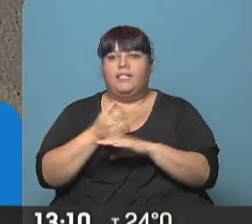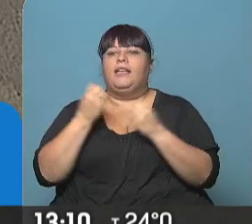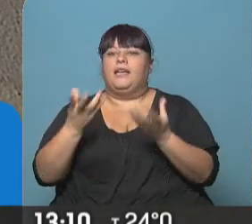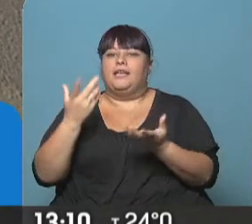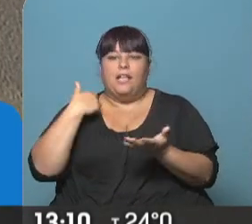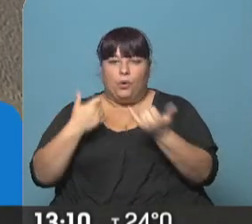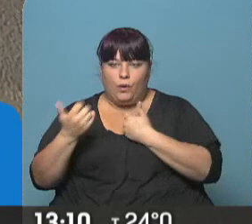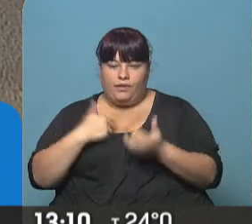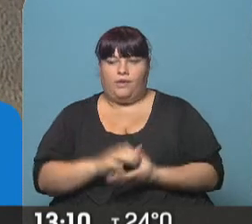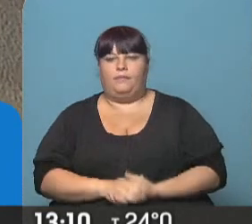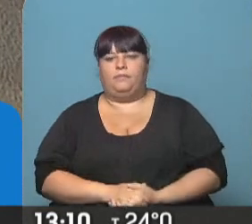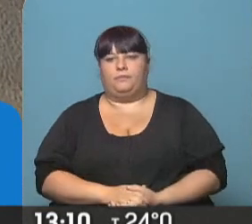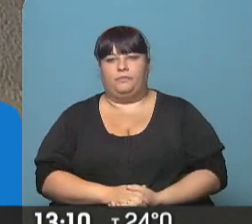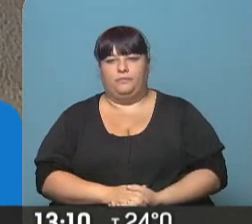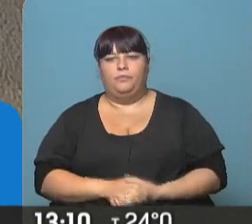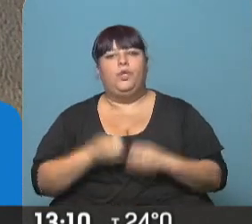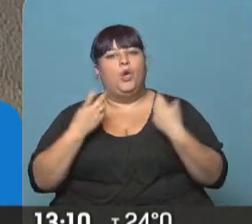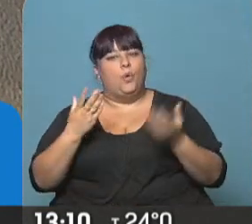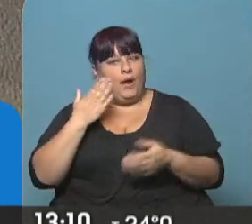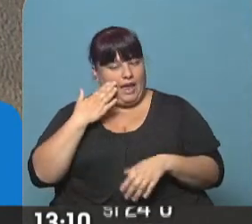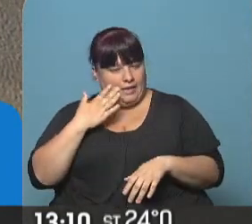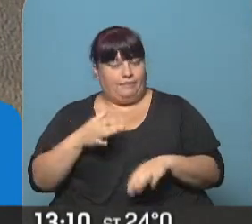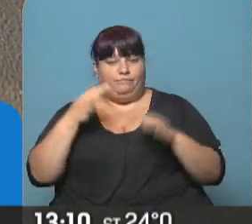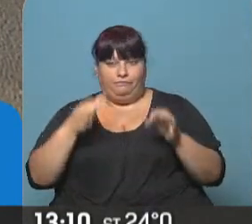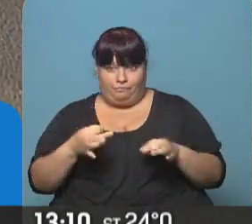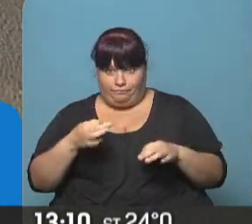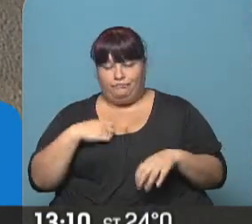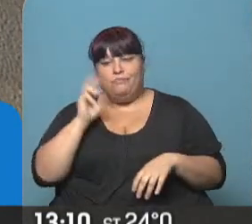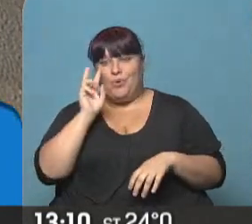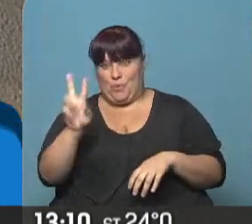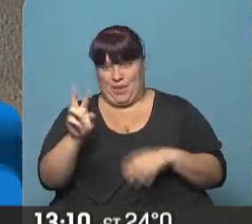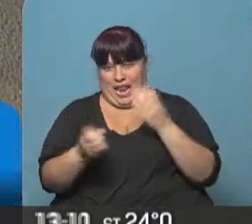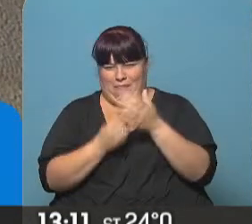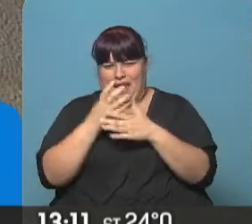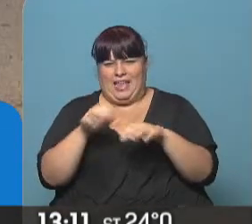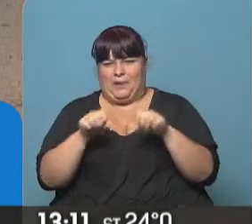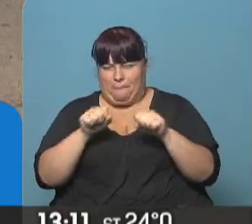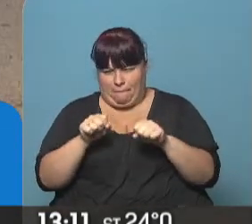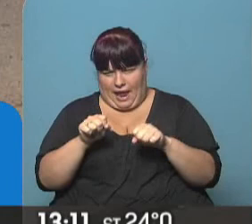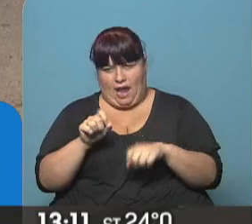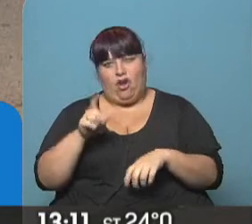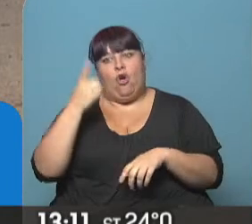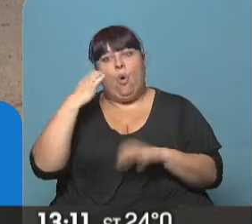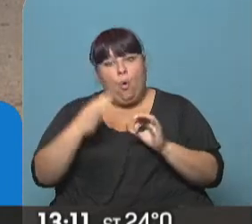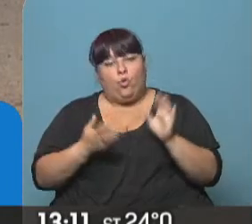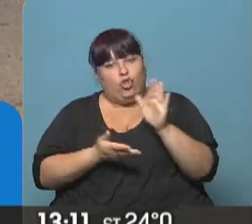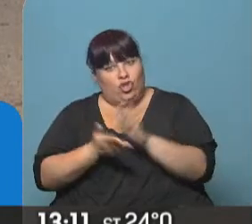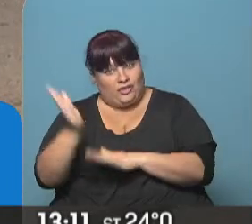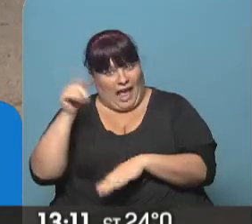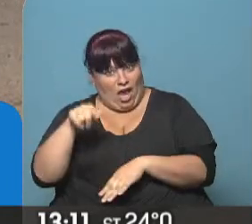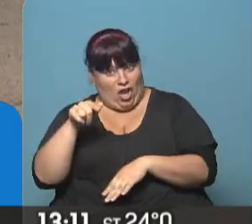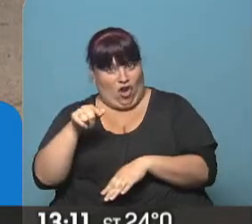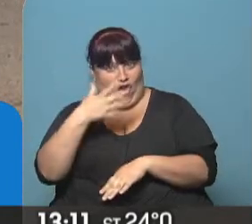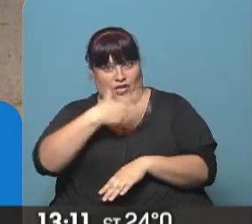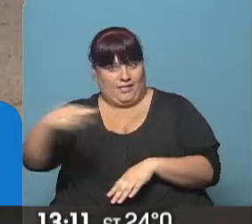adelante, te escuchamos. Buenas tardes, Mavi. Lo cierto, Alejandro, que lo veíamos en las primeras horas de la mañana, no solamente cuando salía en este